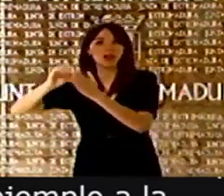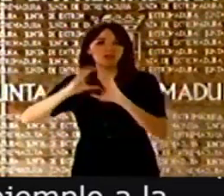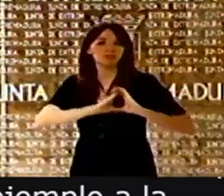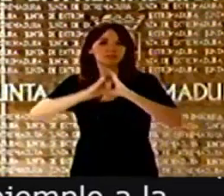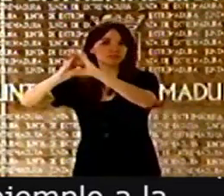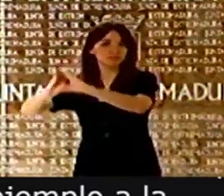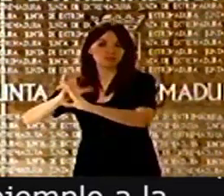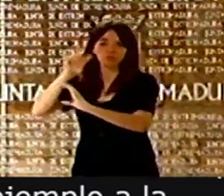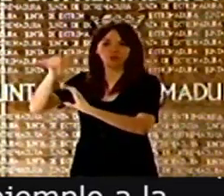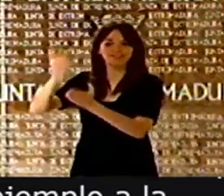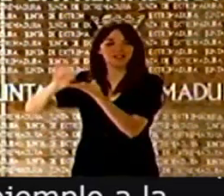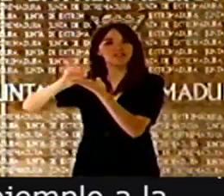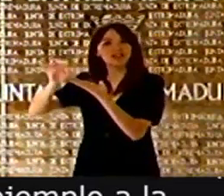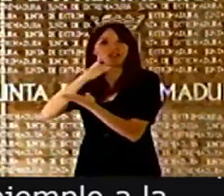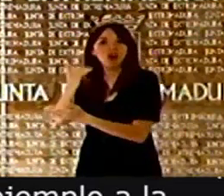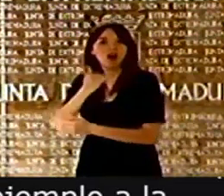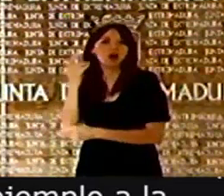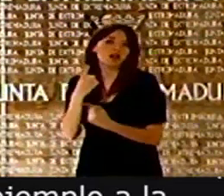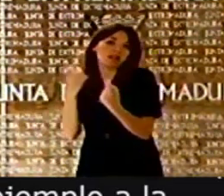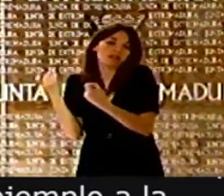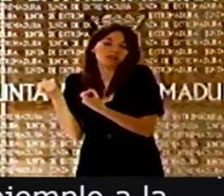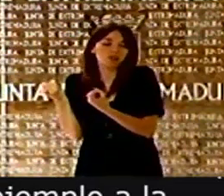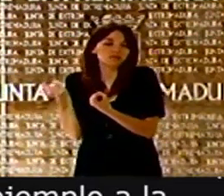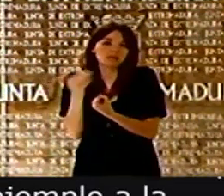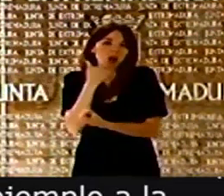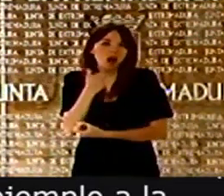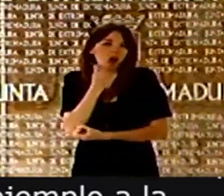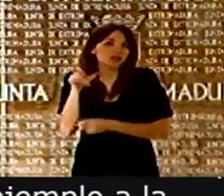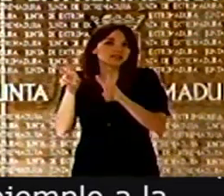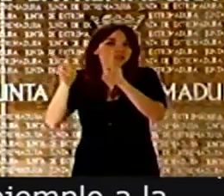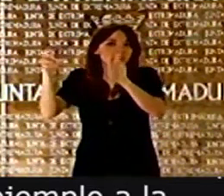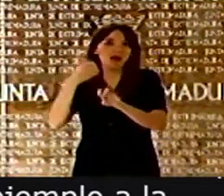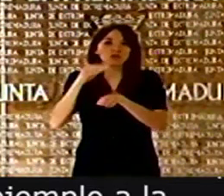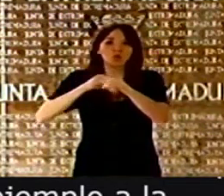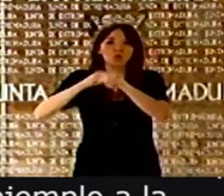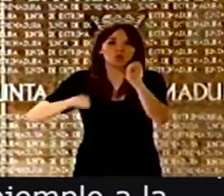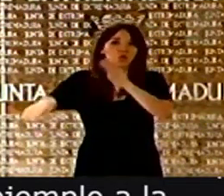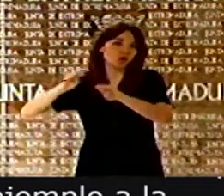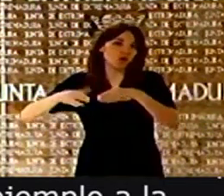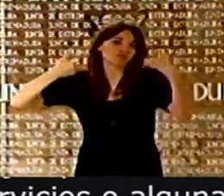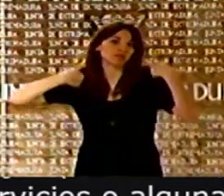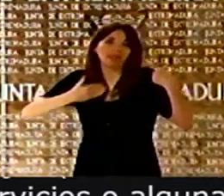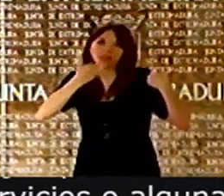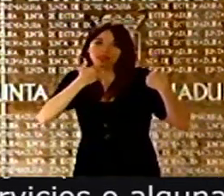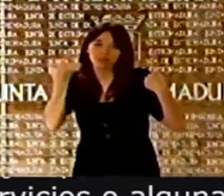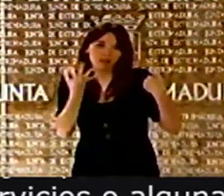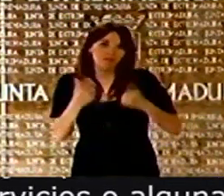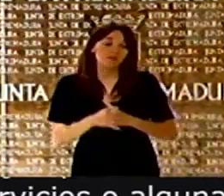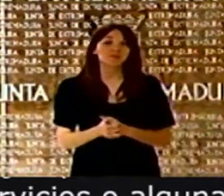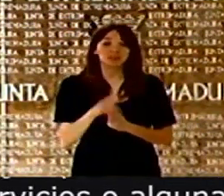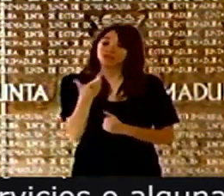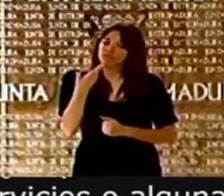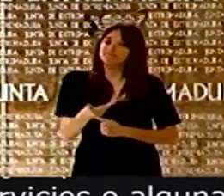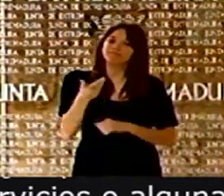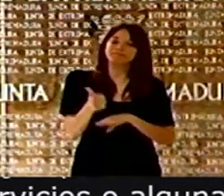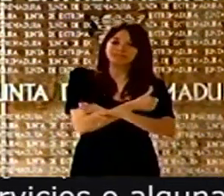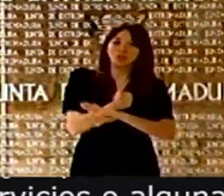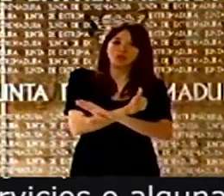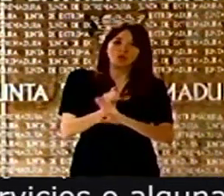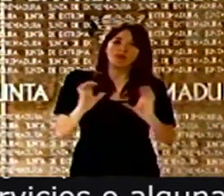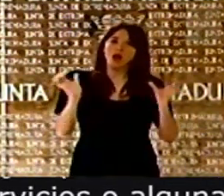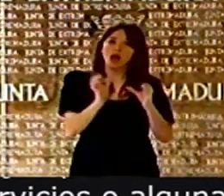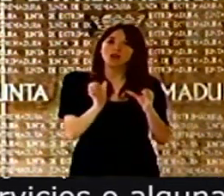servicios o alguna cuestión que tengan que solucionar, y es, por tanto, importante para muchos ciudadanos